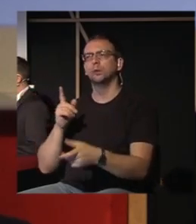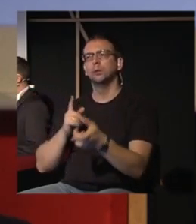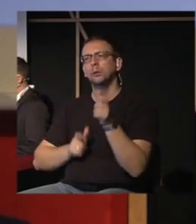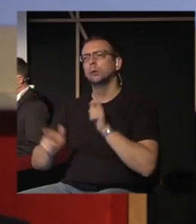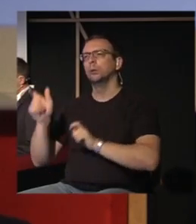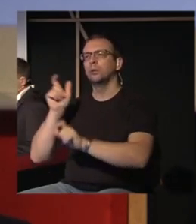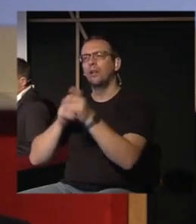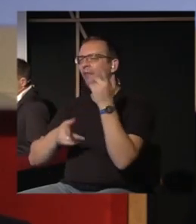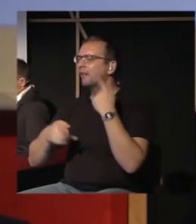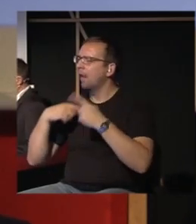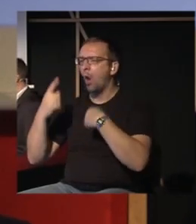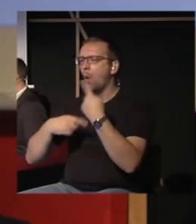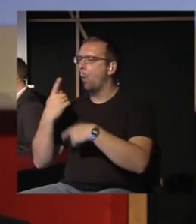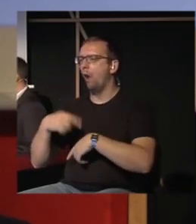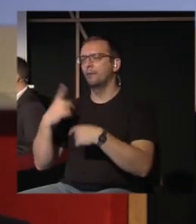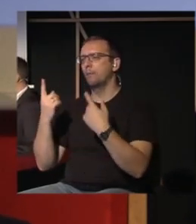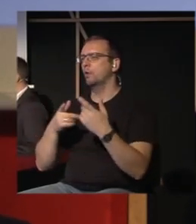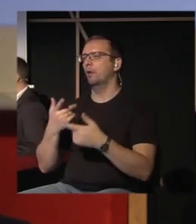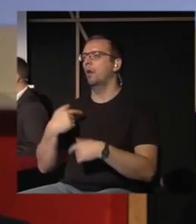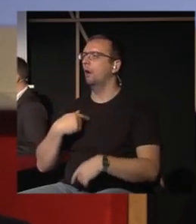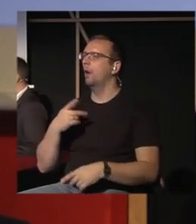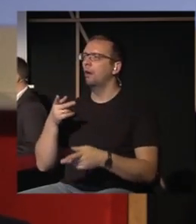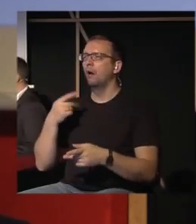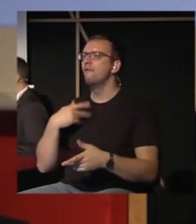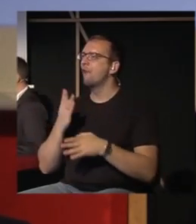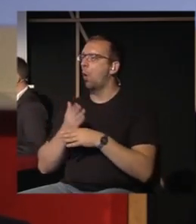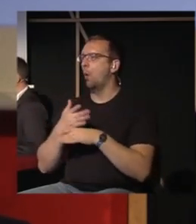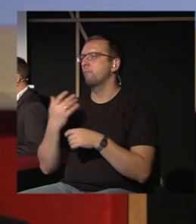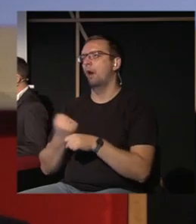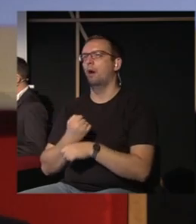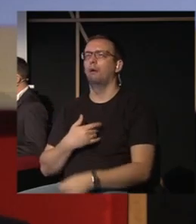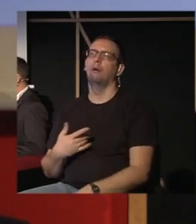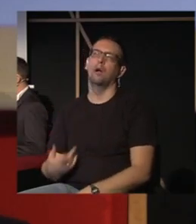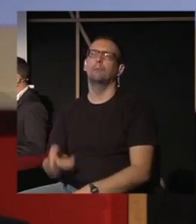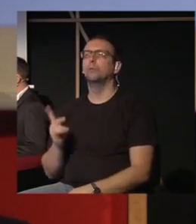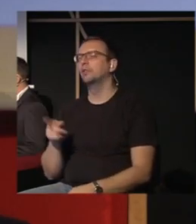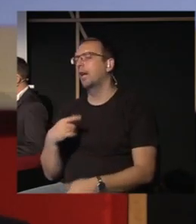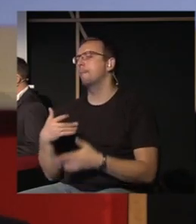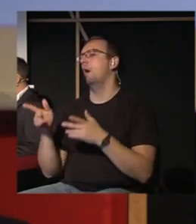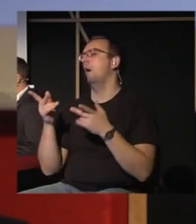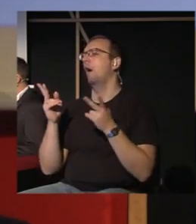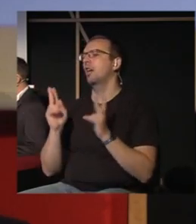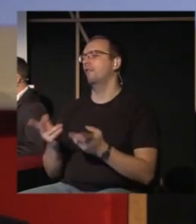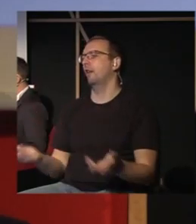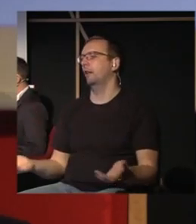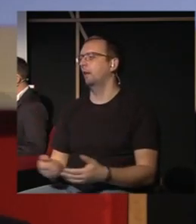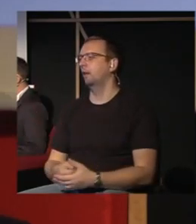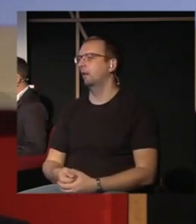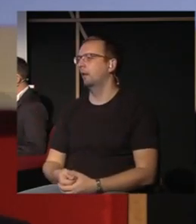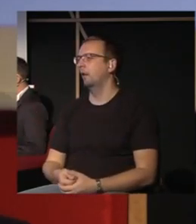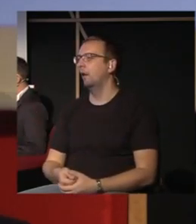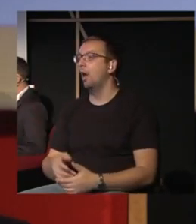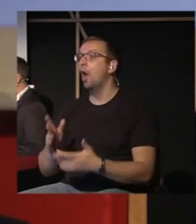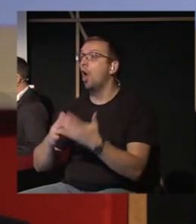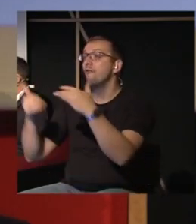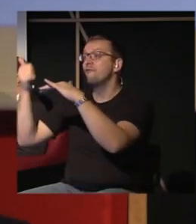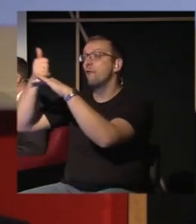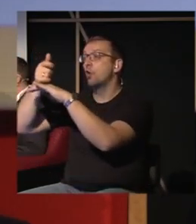También mi gran desafío fue concienciar a los dirigentes de nuestro club de la necesidad de la figura